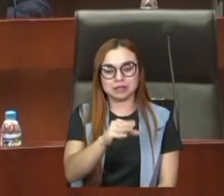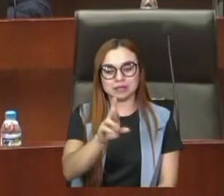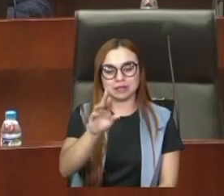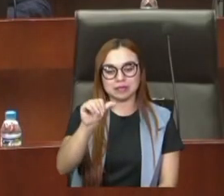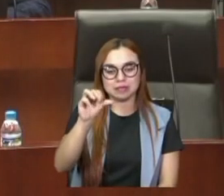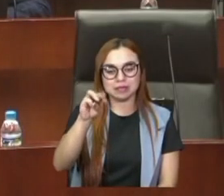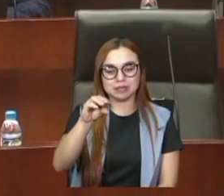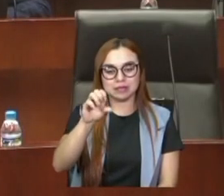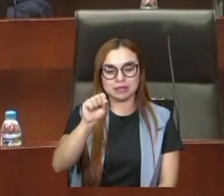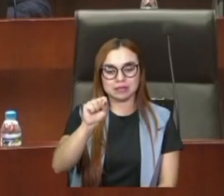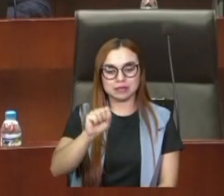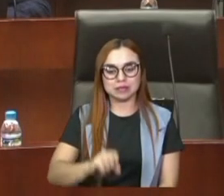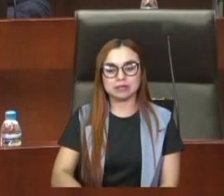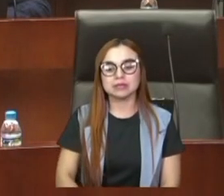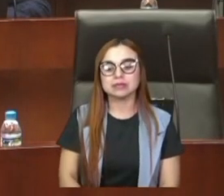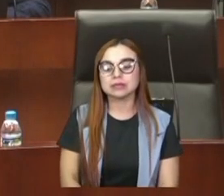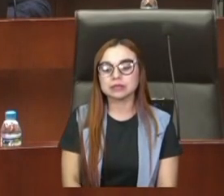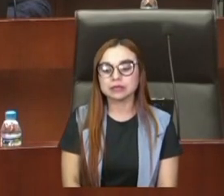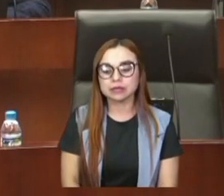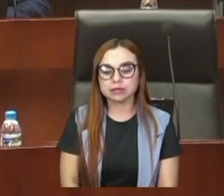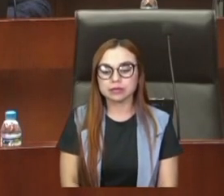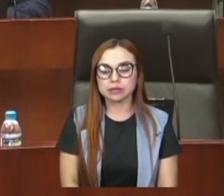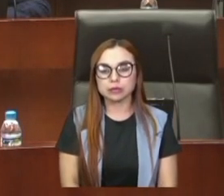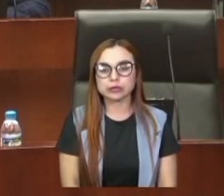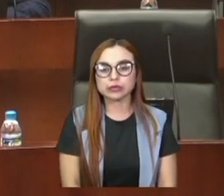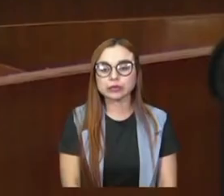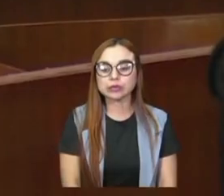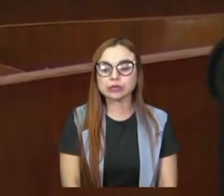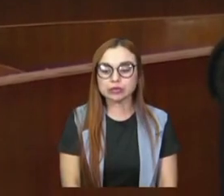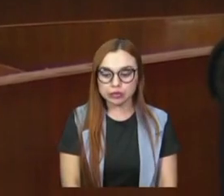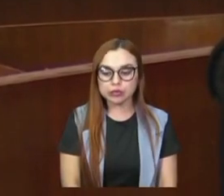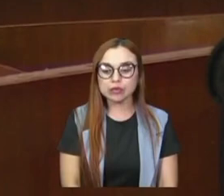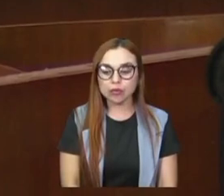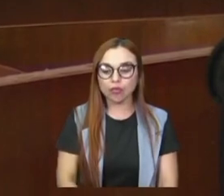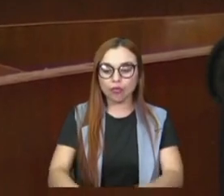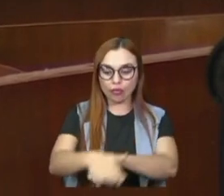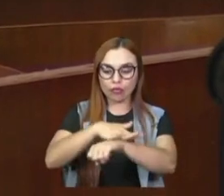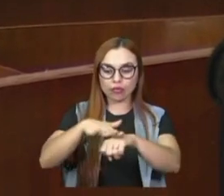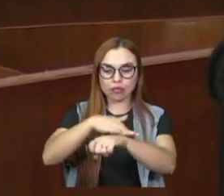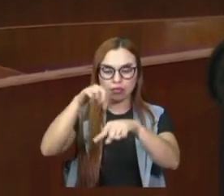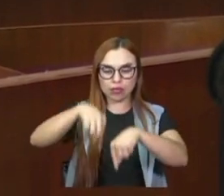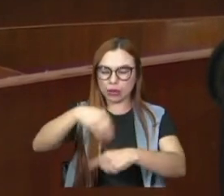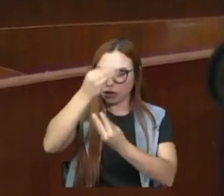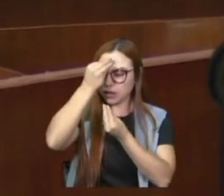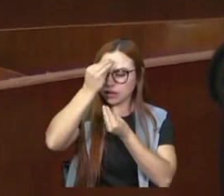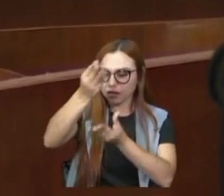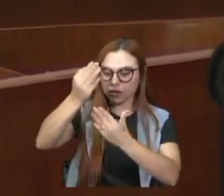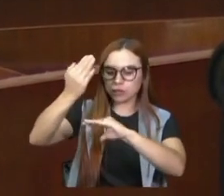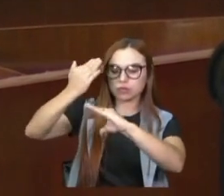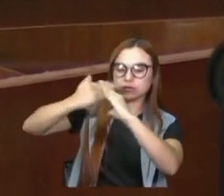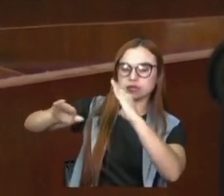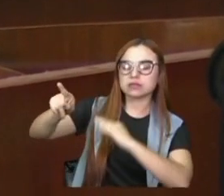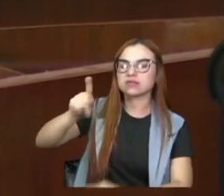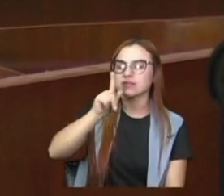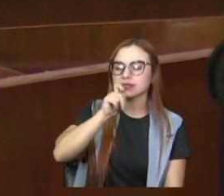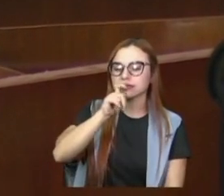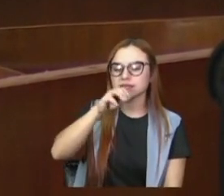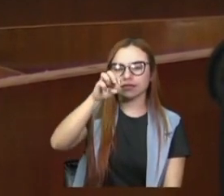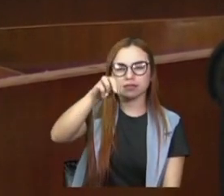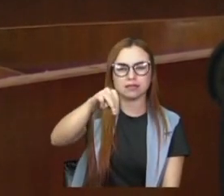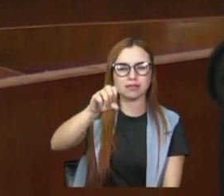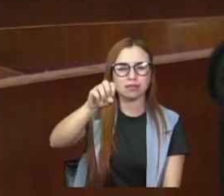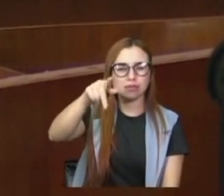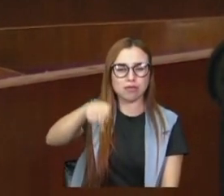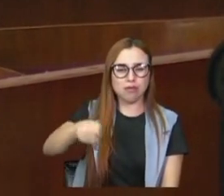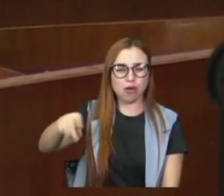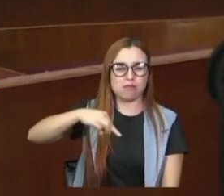periodistas. Señor presidente, queremos que nuestra participación se le haga llegar al ministro de Obras Públicas.